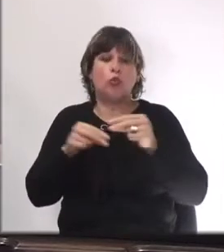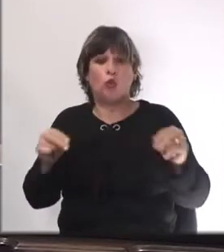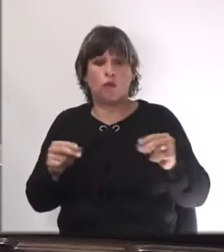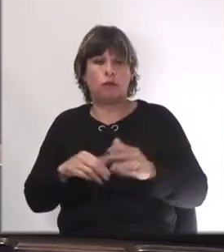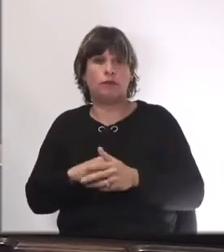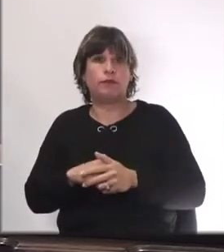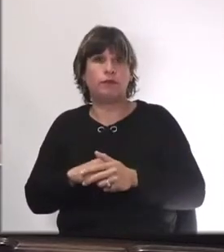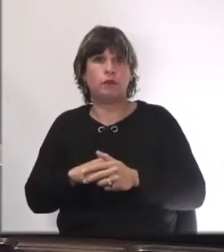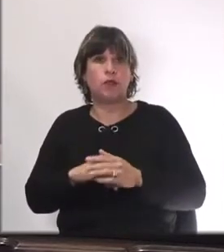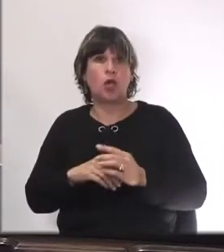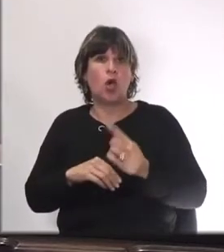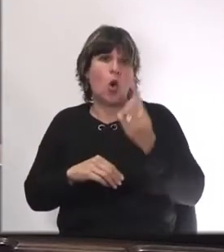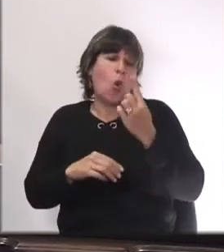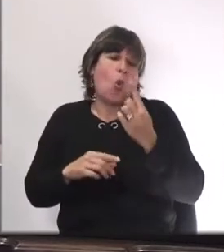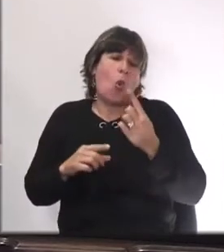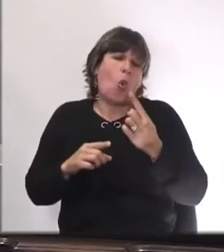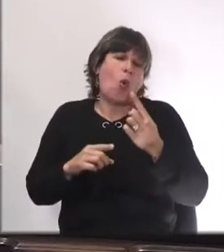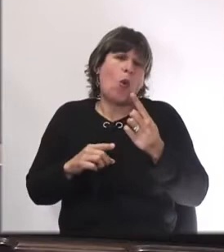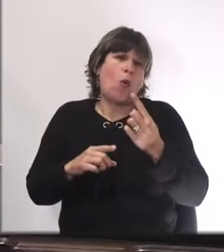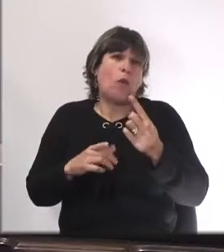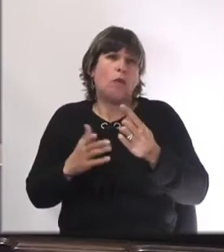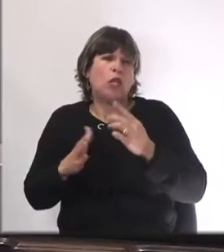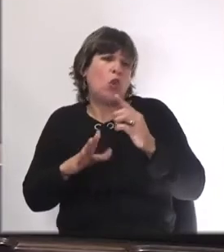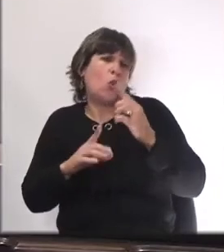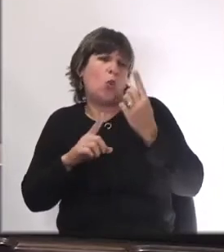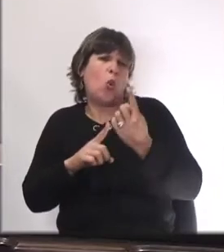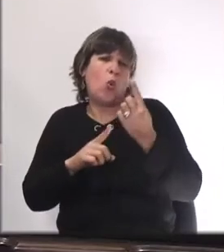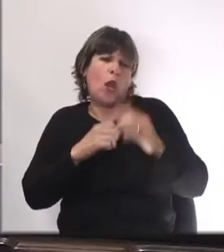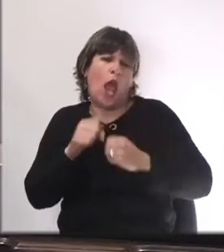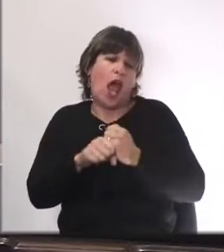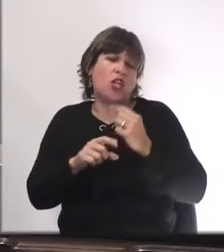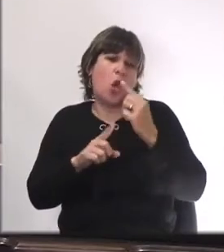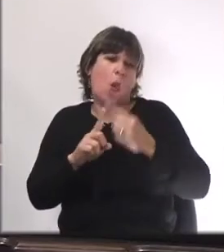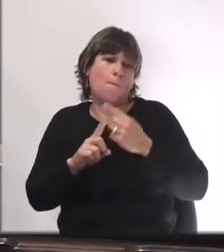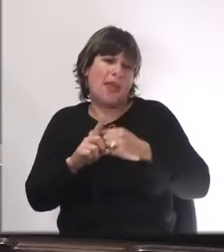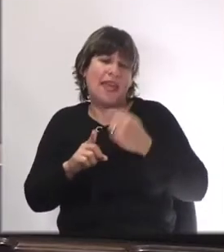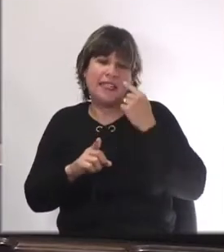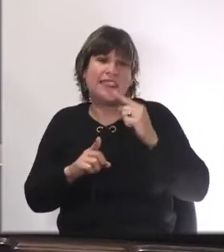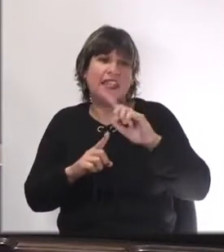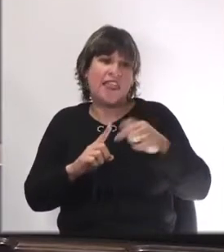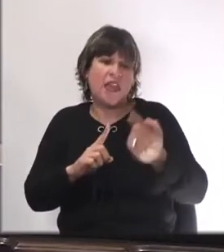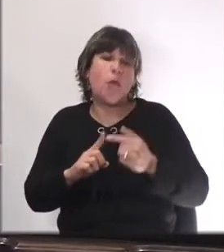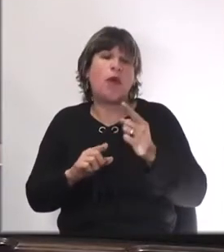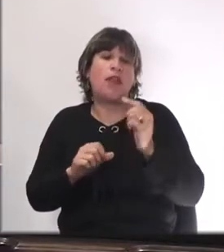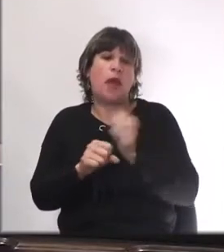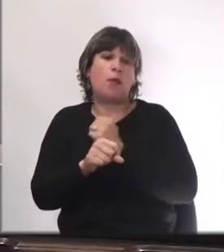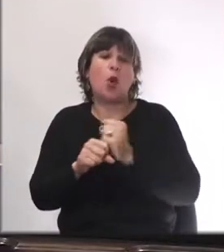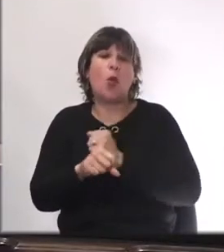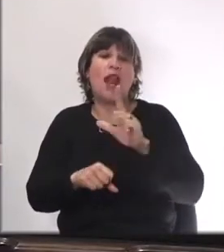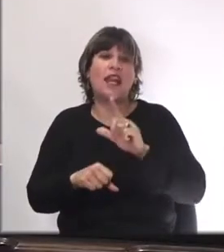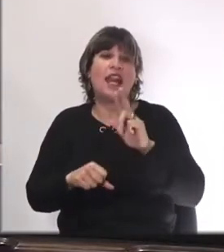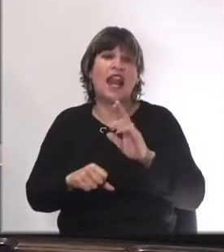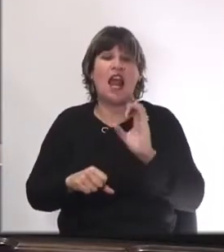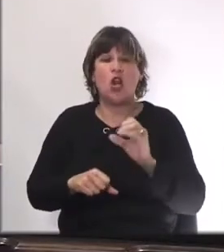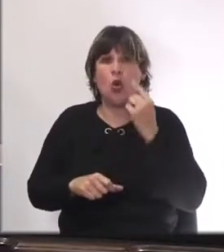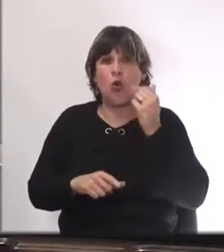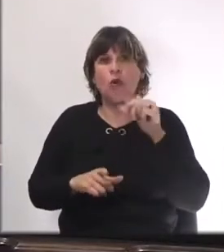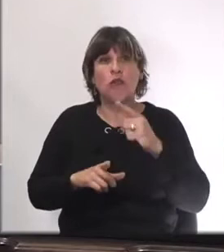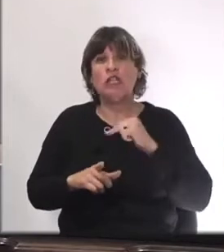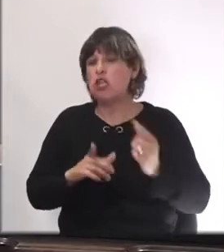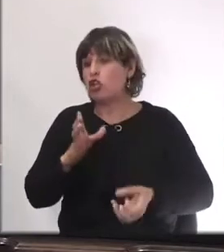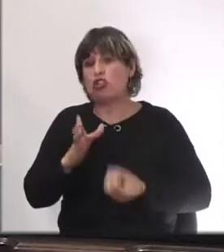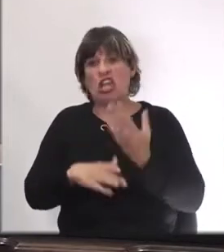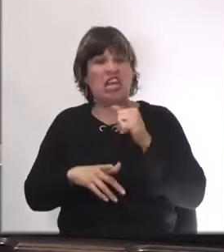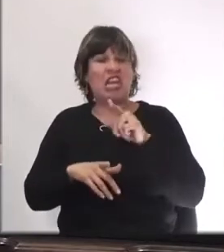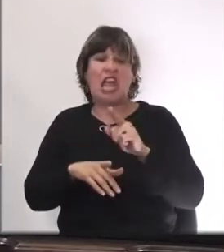un año y pico, un año y un par de meses después de haberse aprobado la ley de urgente consideración, sin crearse la institucionalidad